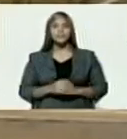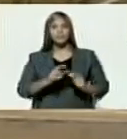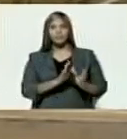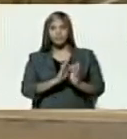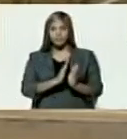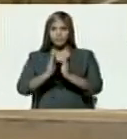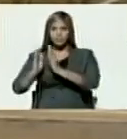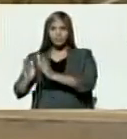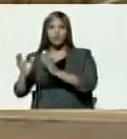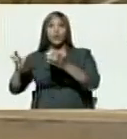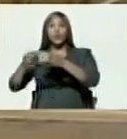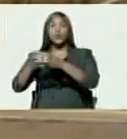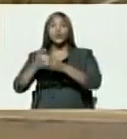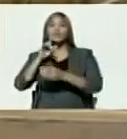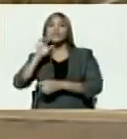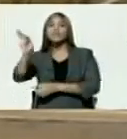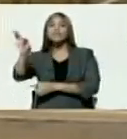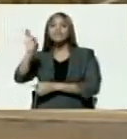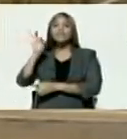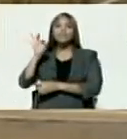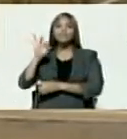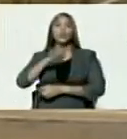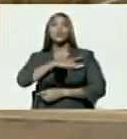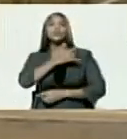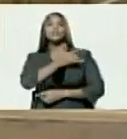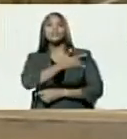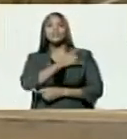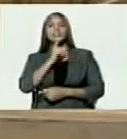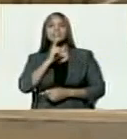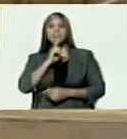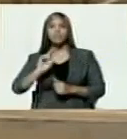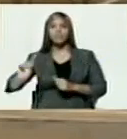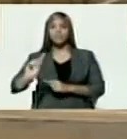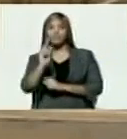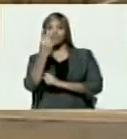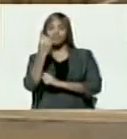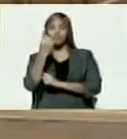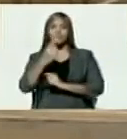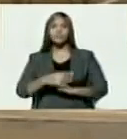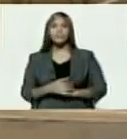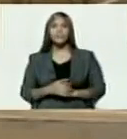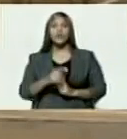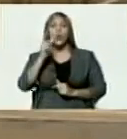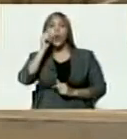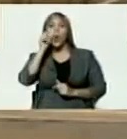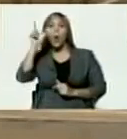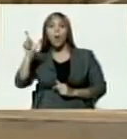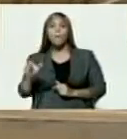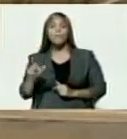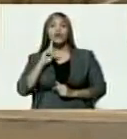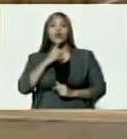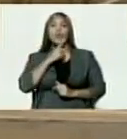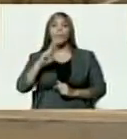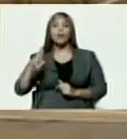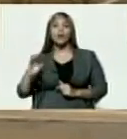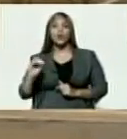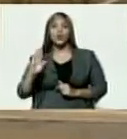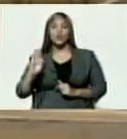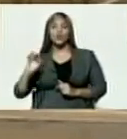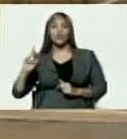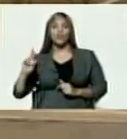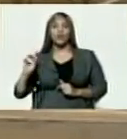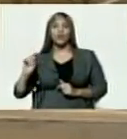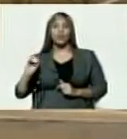Postulado por las universidades. Como rector electoral principal, ciudadano Roberto Antonio Picón